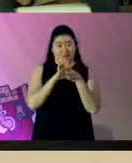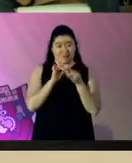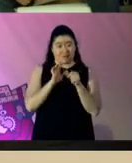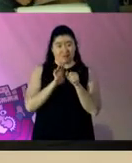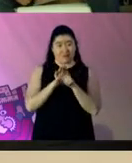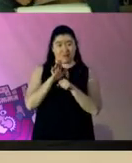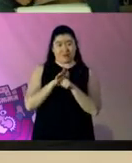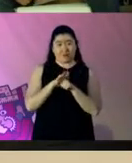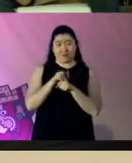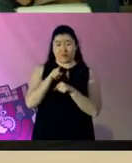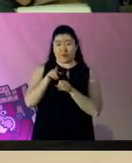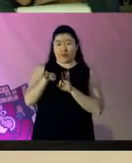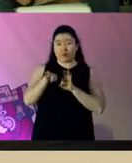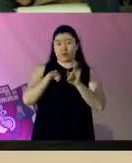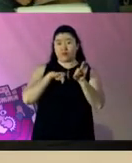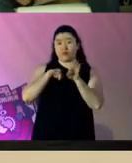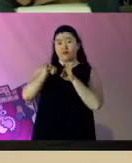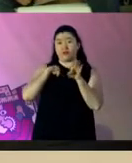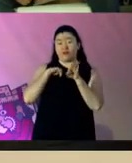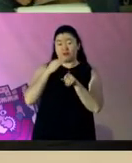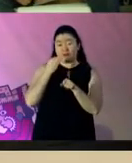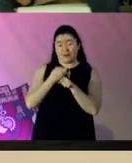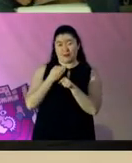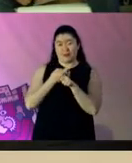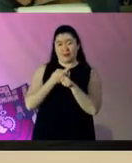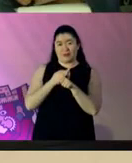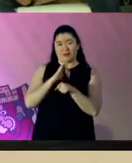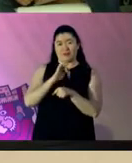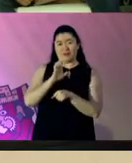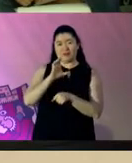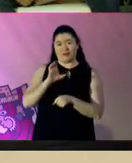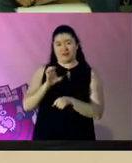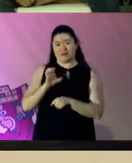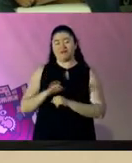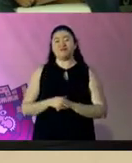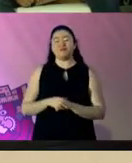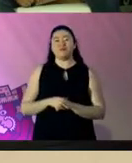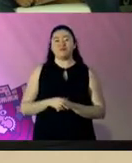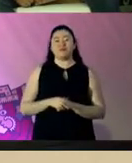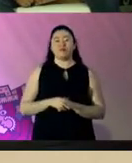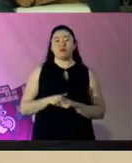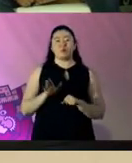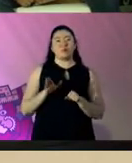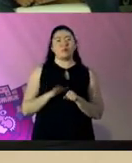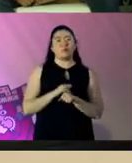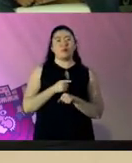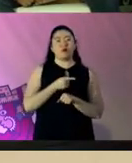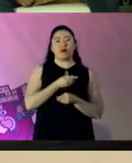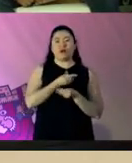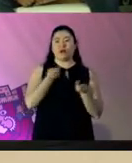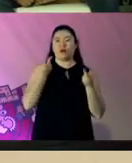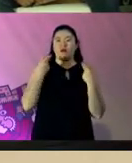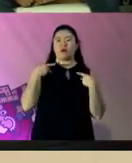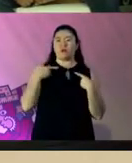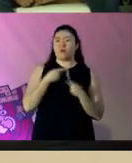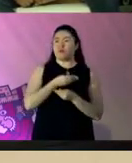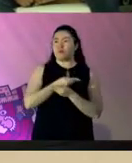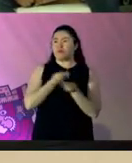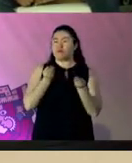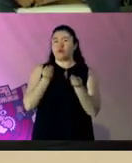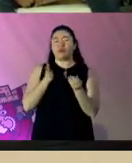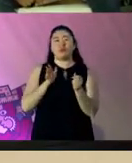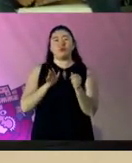tiene la labor que está haciendo ahora el fondo de cultura económica poniendo al alcance de la sociedad mexicana